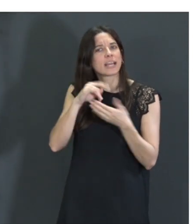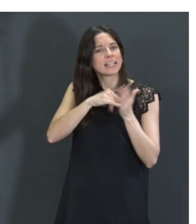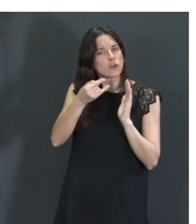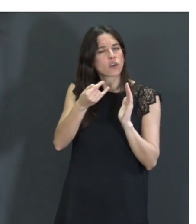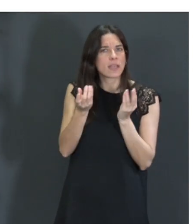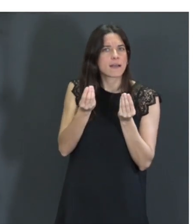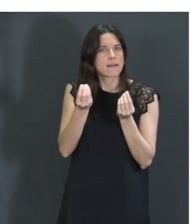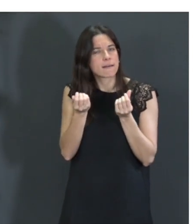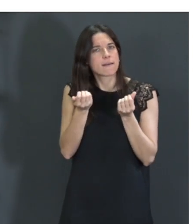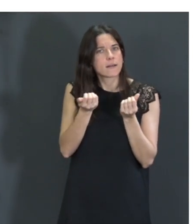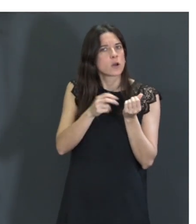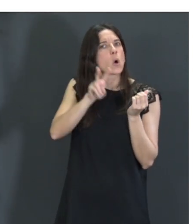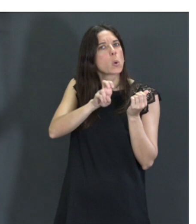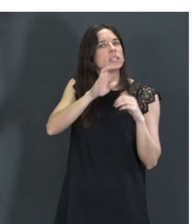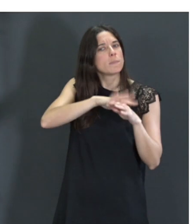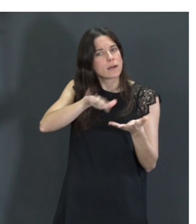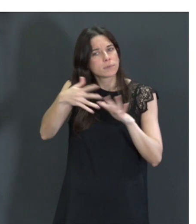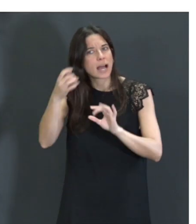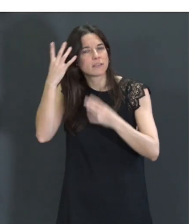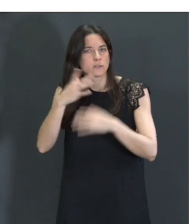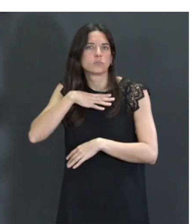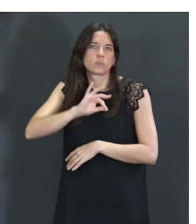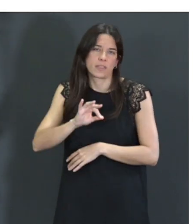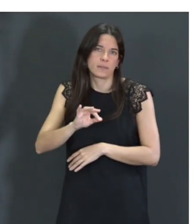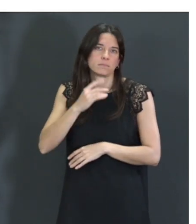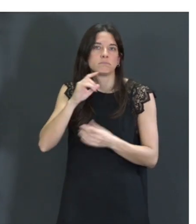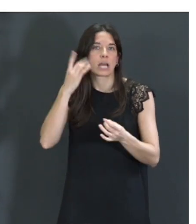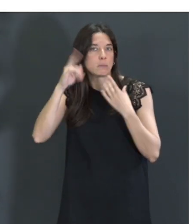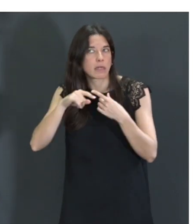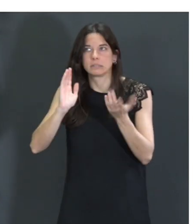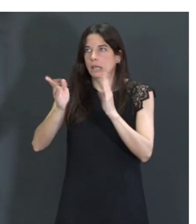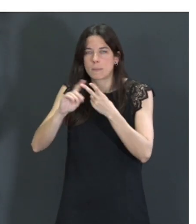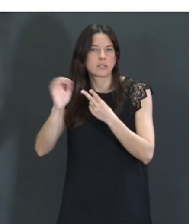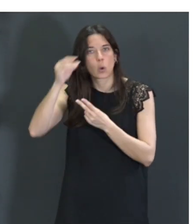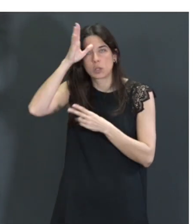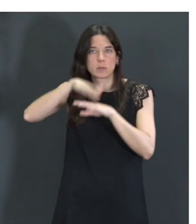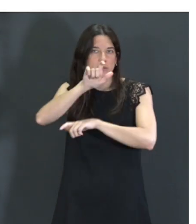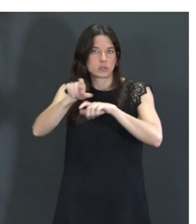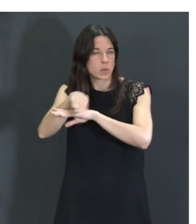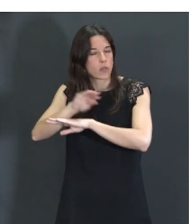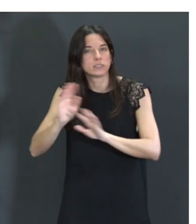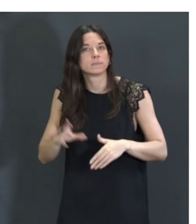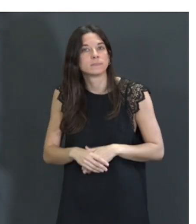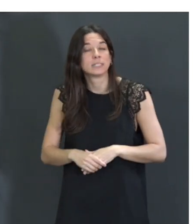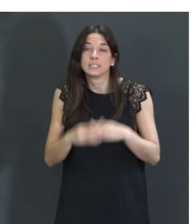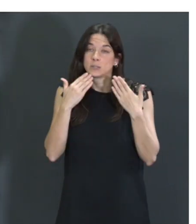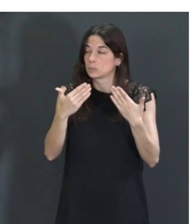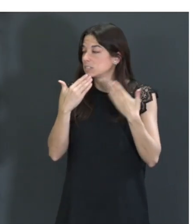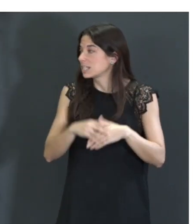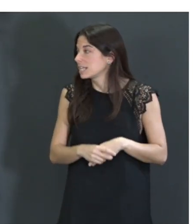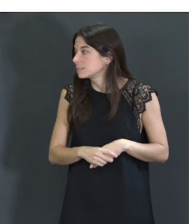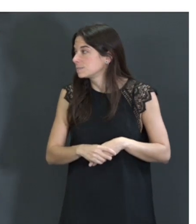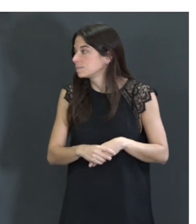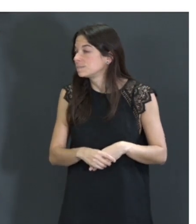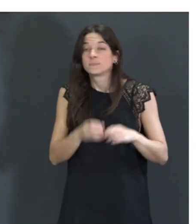pues puede ser útil para implementar actividades, terapias y conocimiento para los cuidadores. Muchas gracias. Bueno, pues vamos